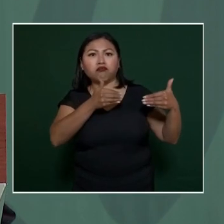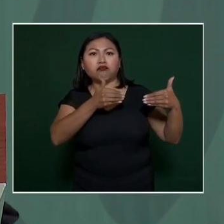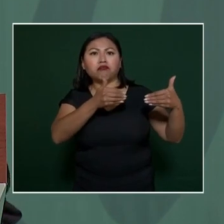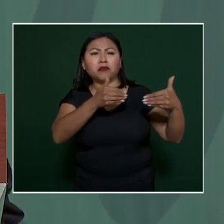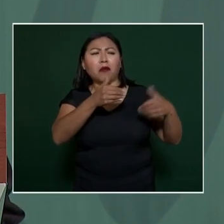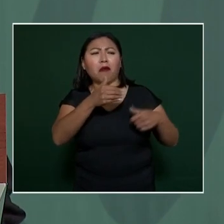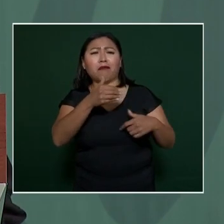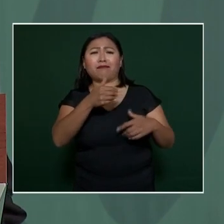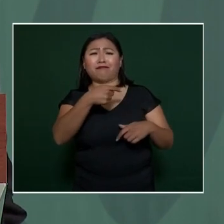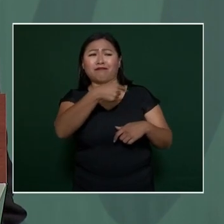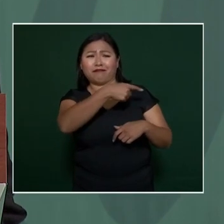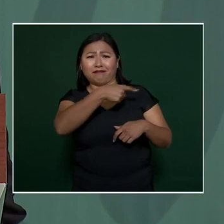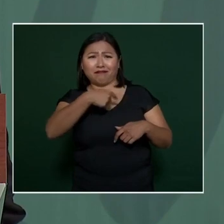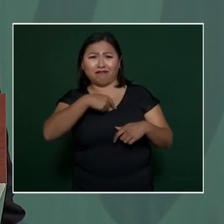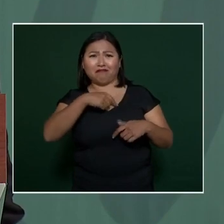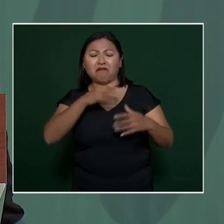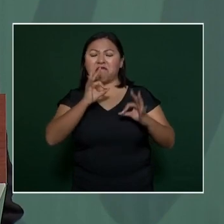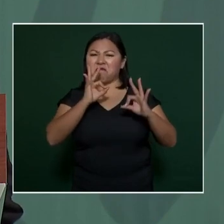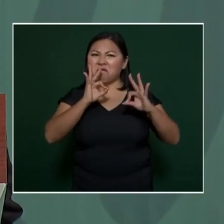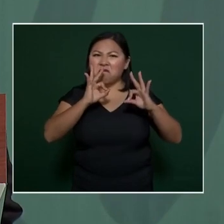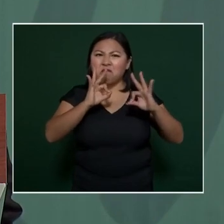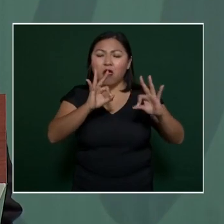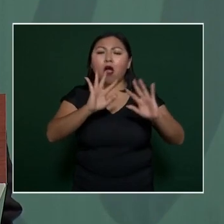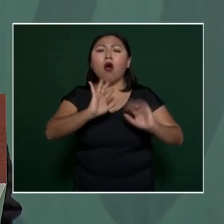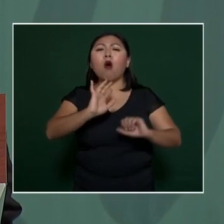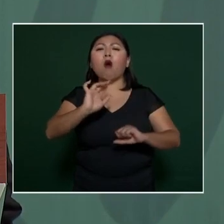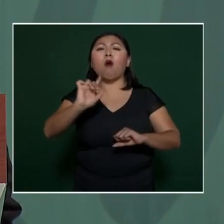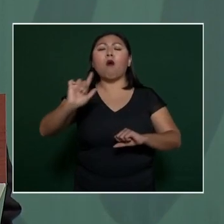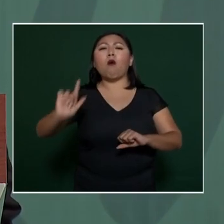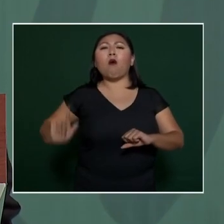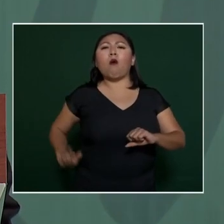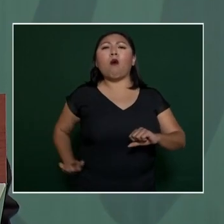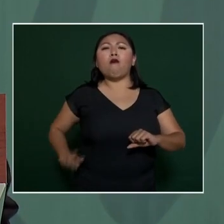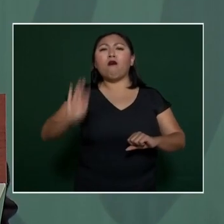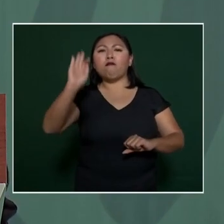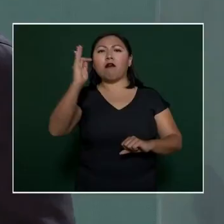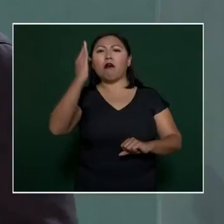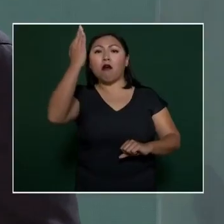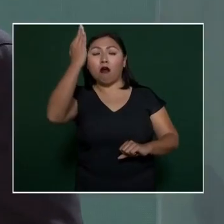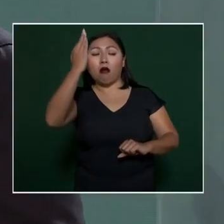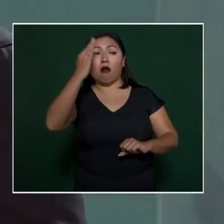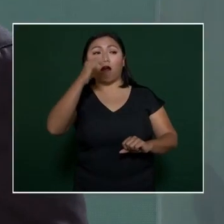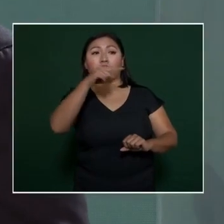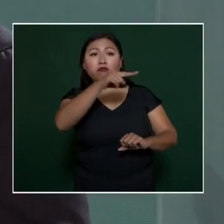relación del Gobierno Federal con el gobierno del